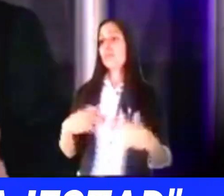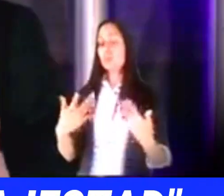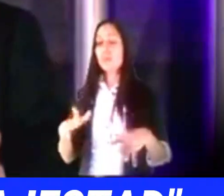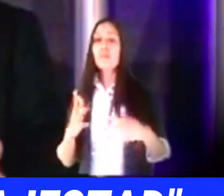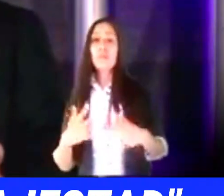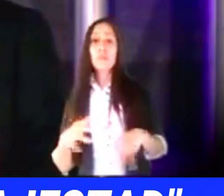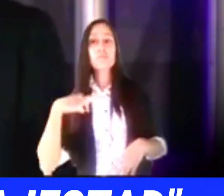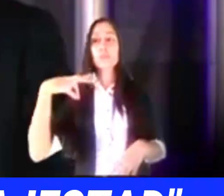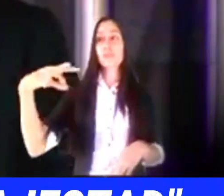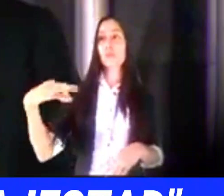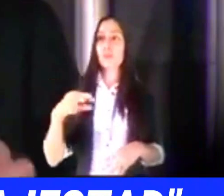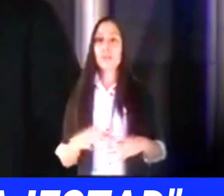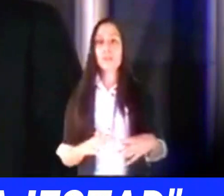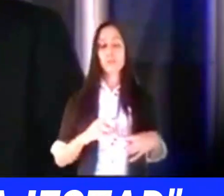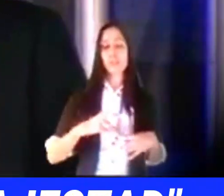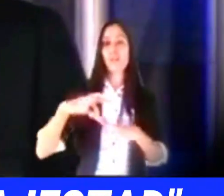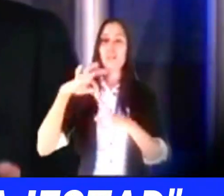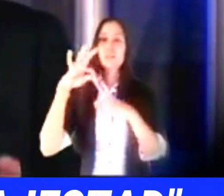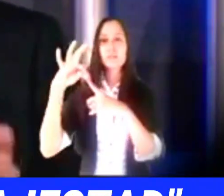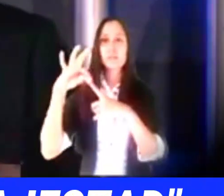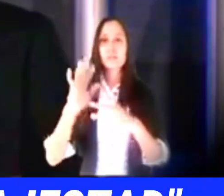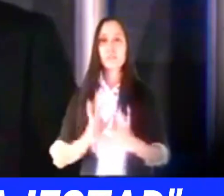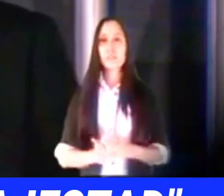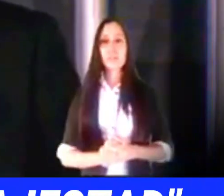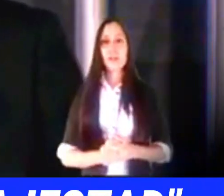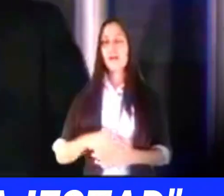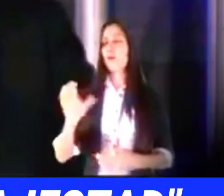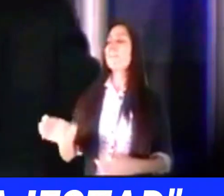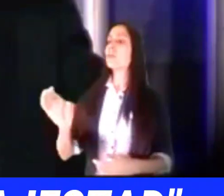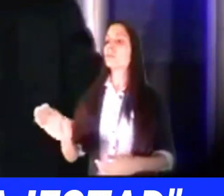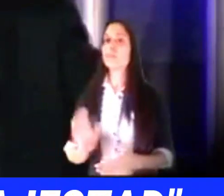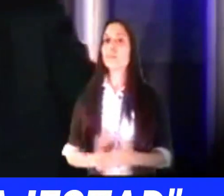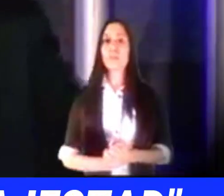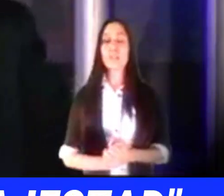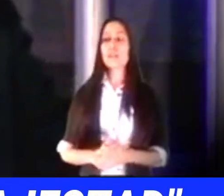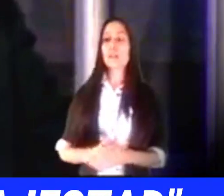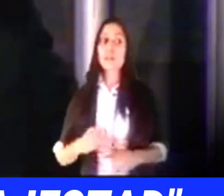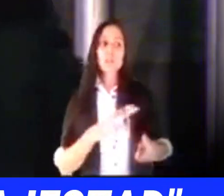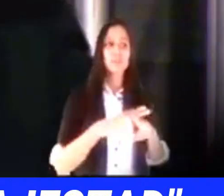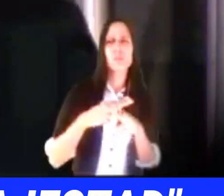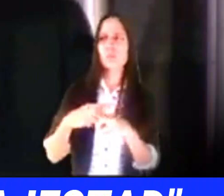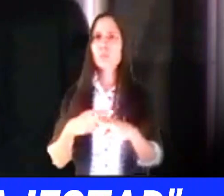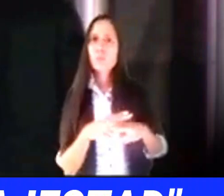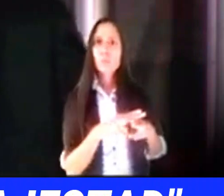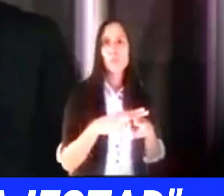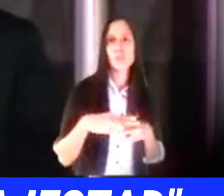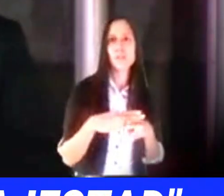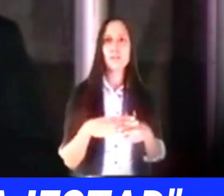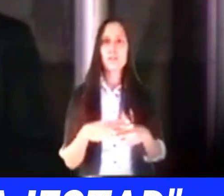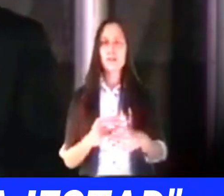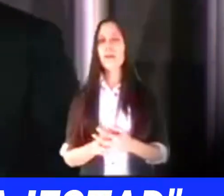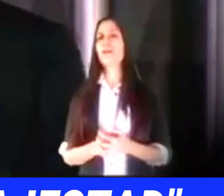Sencillamente, ellos tienen personas que cuidan de ellos, tienen servidumbre, tienen